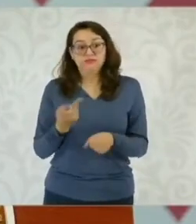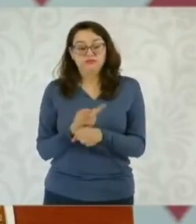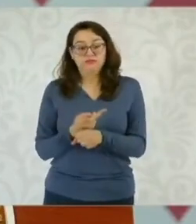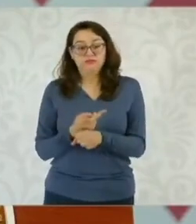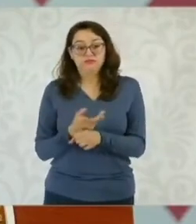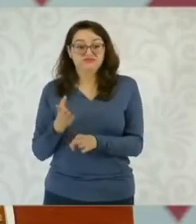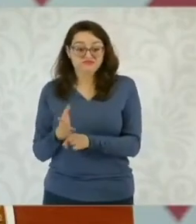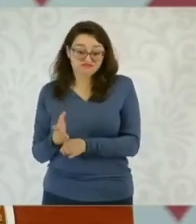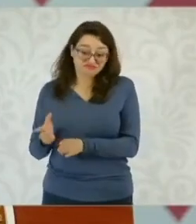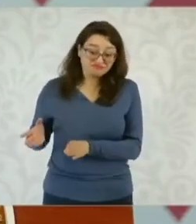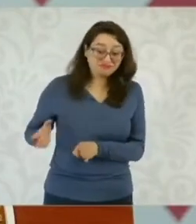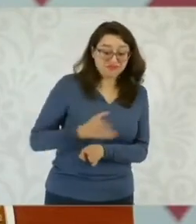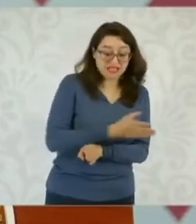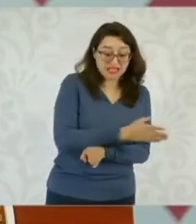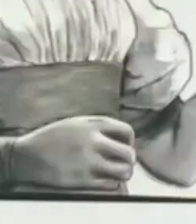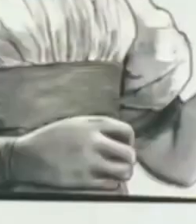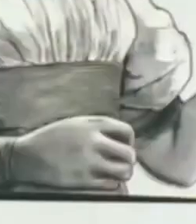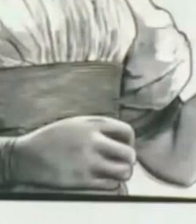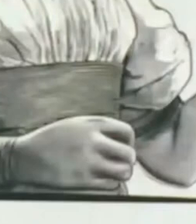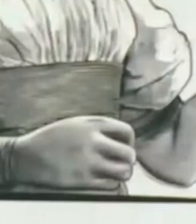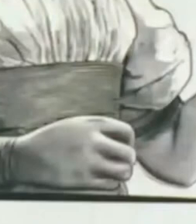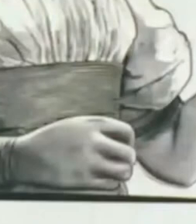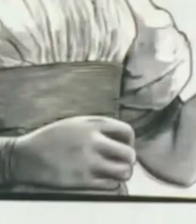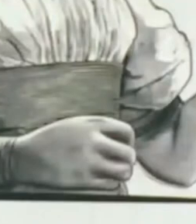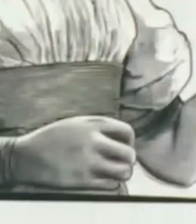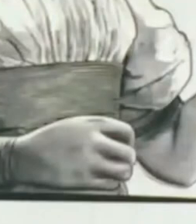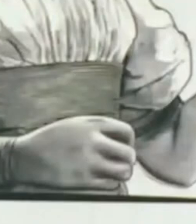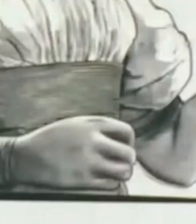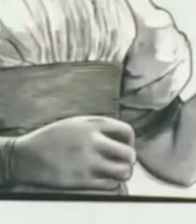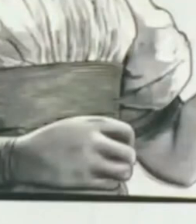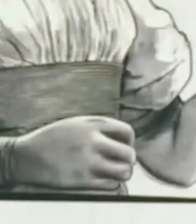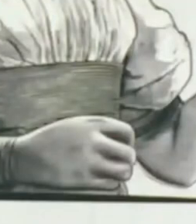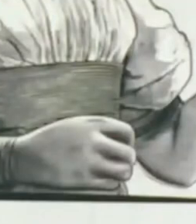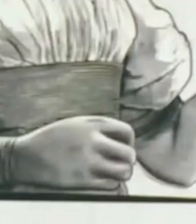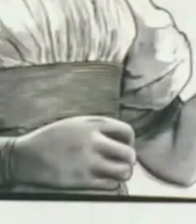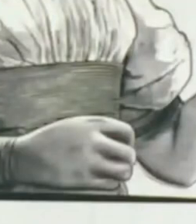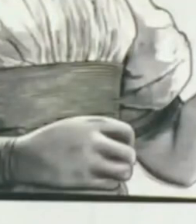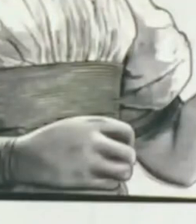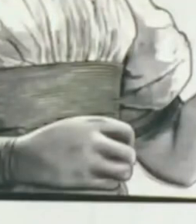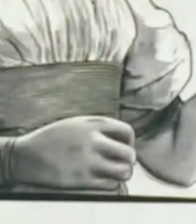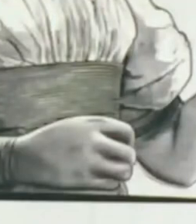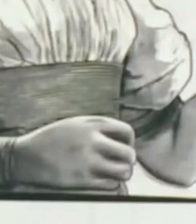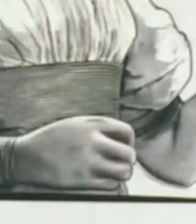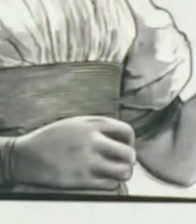del presidente, que a pesar de la honestidad del presidente, de la